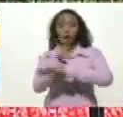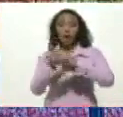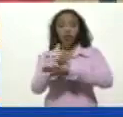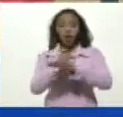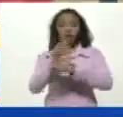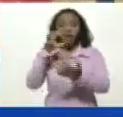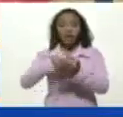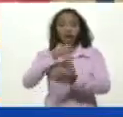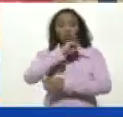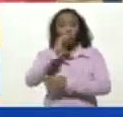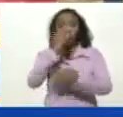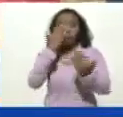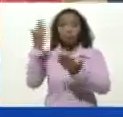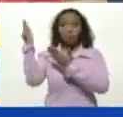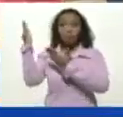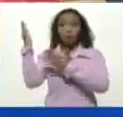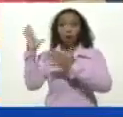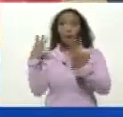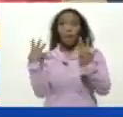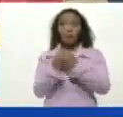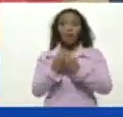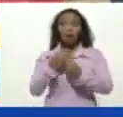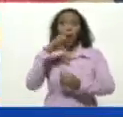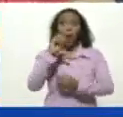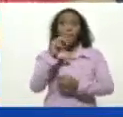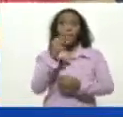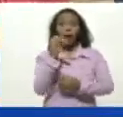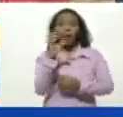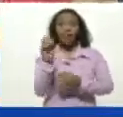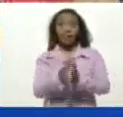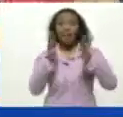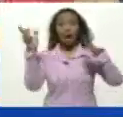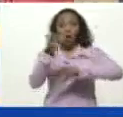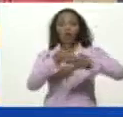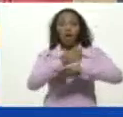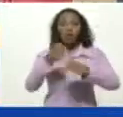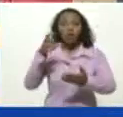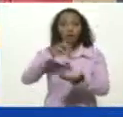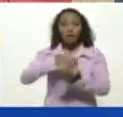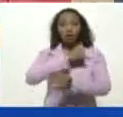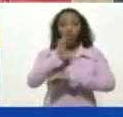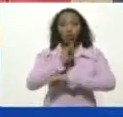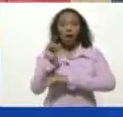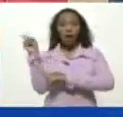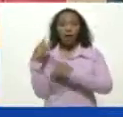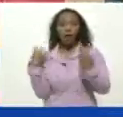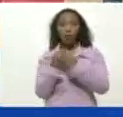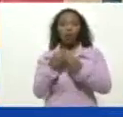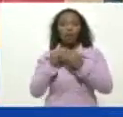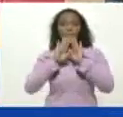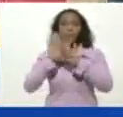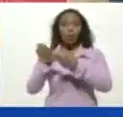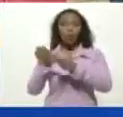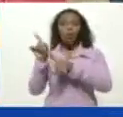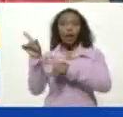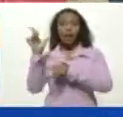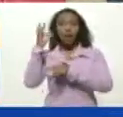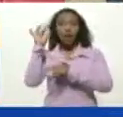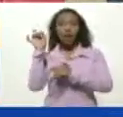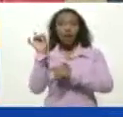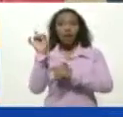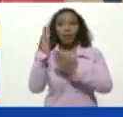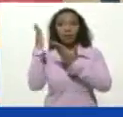Zulia, compañero Omar Prieto, gran gobernador del estado Zulia. Allá está acompañada de Rosiris